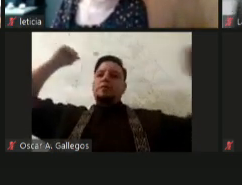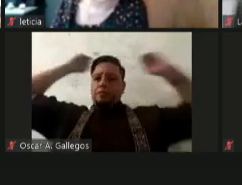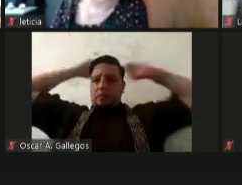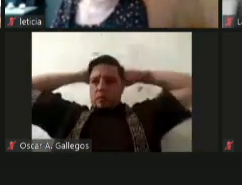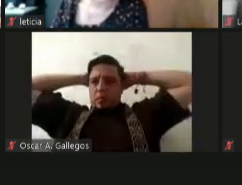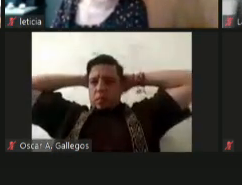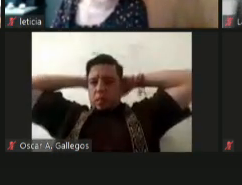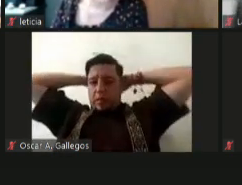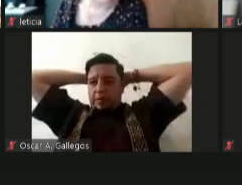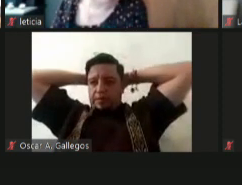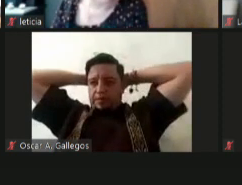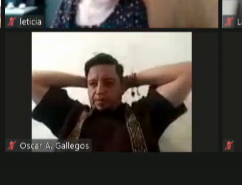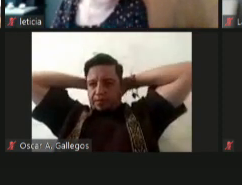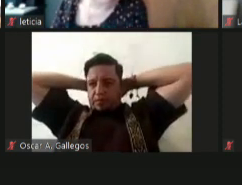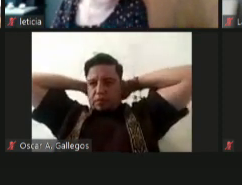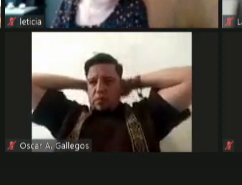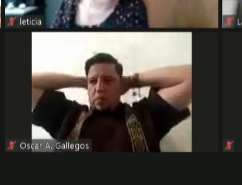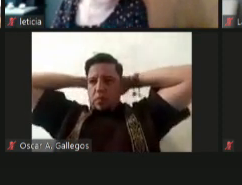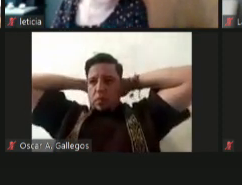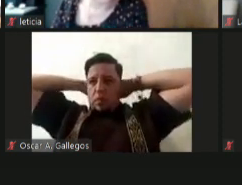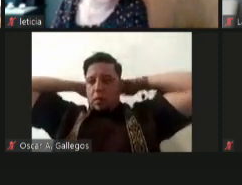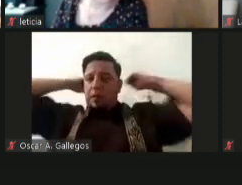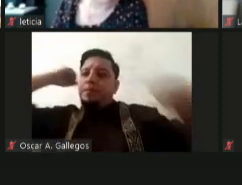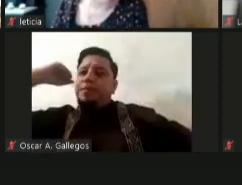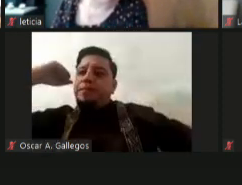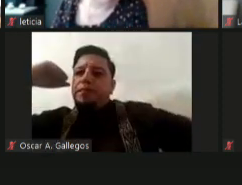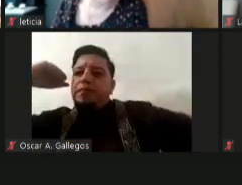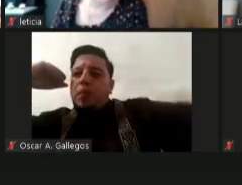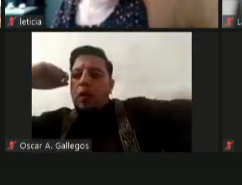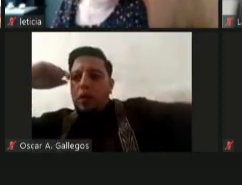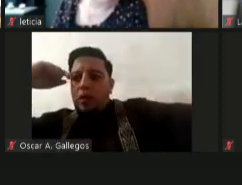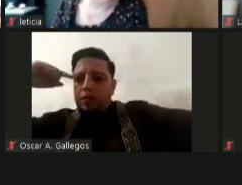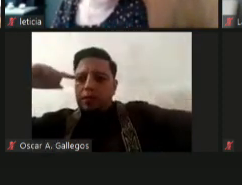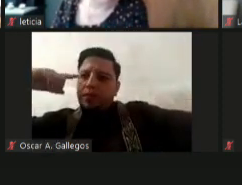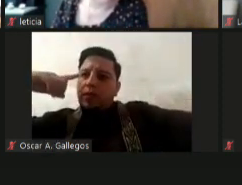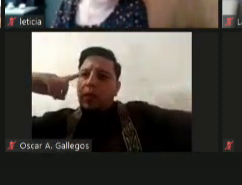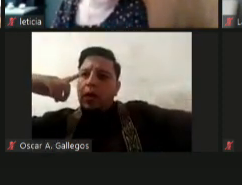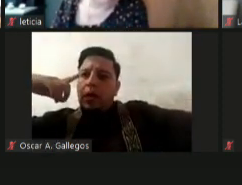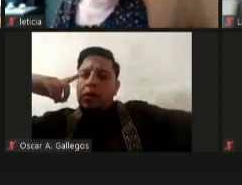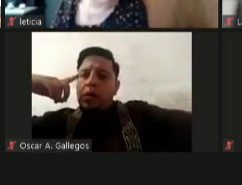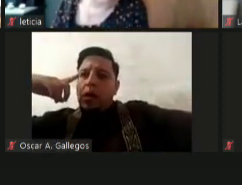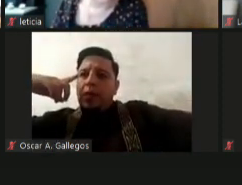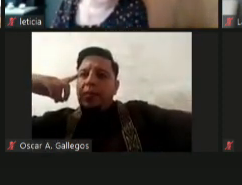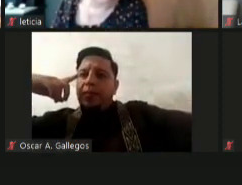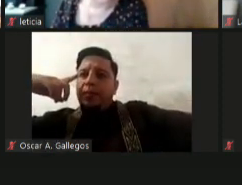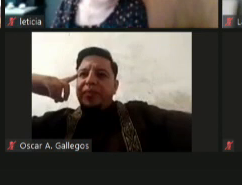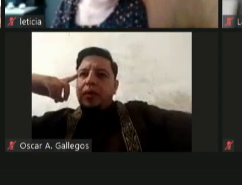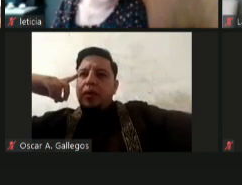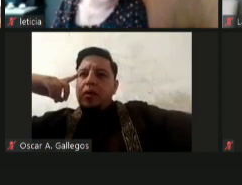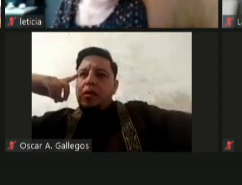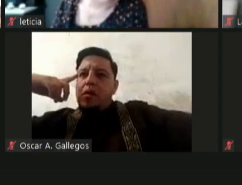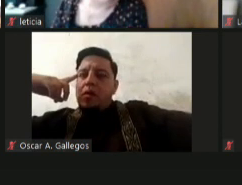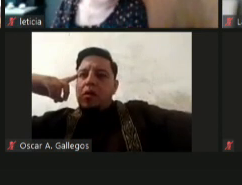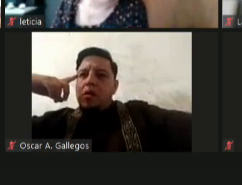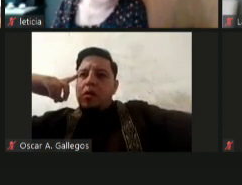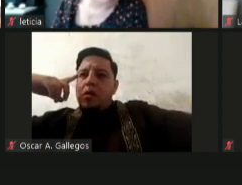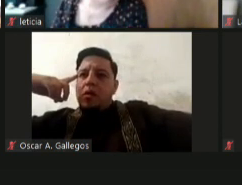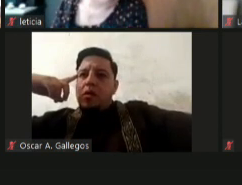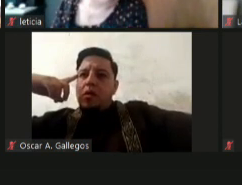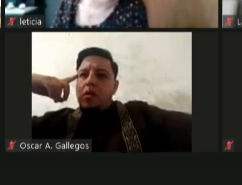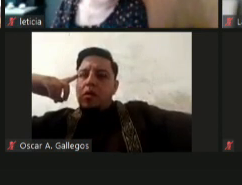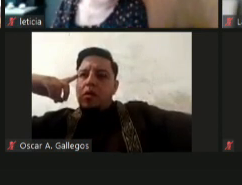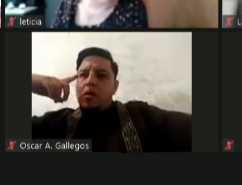Altaria Residencial en sus 7 etapas, Arecas y otras. Yo creo que las instituciones como la